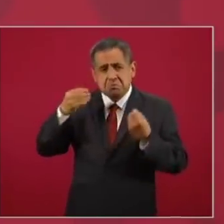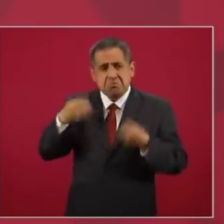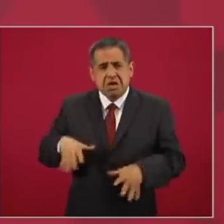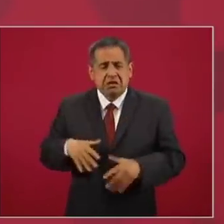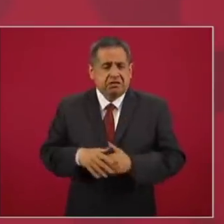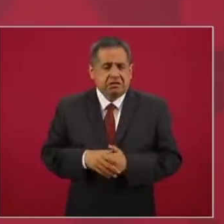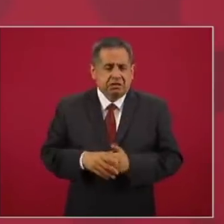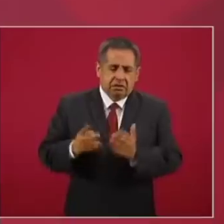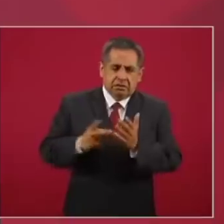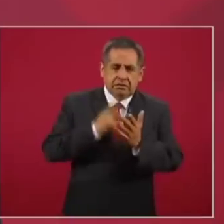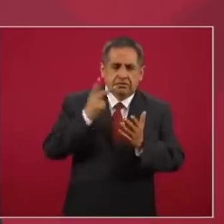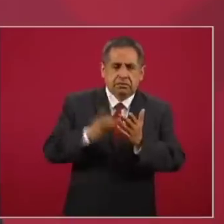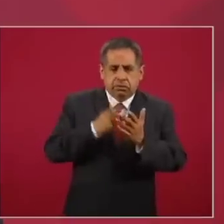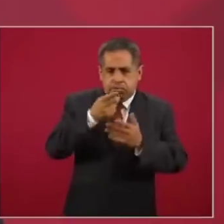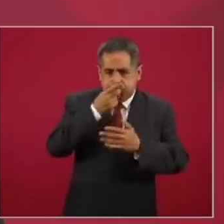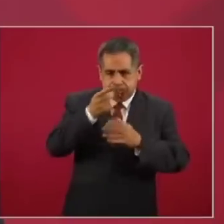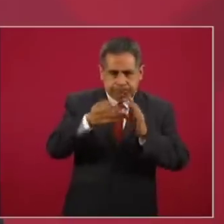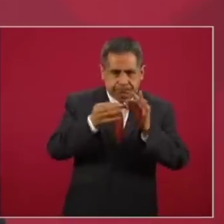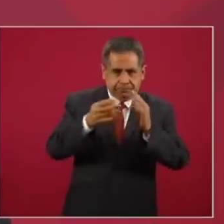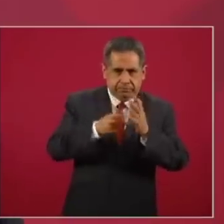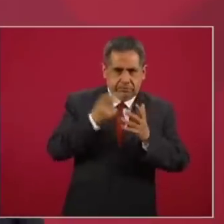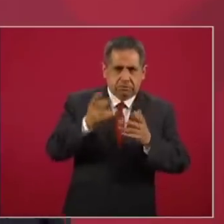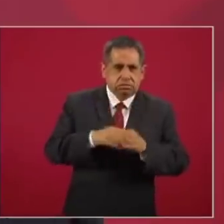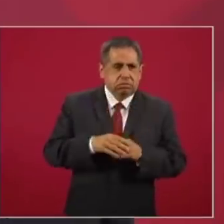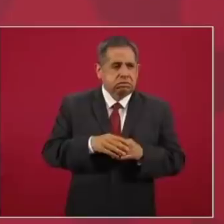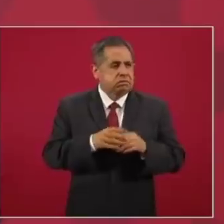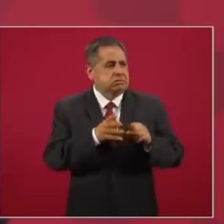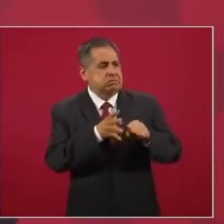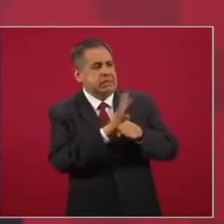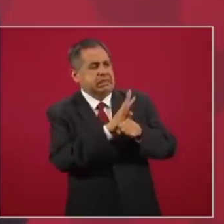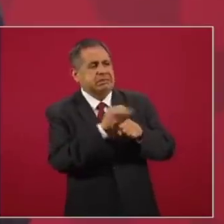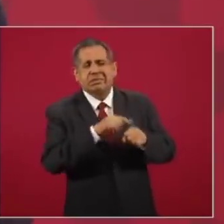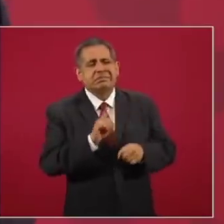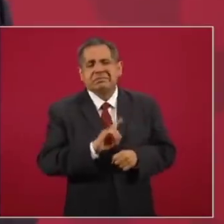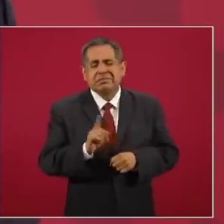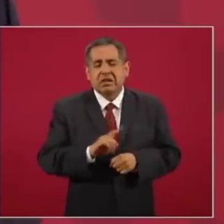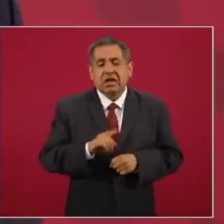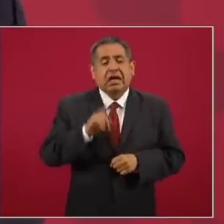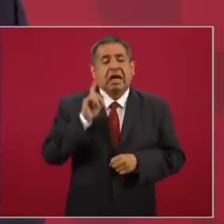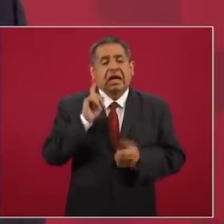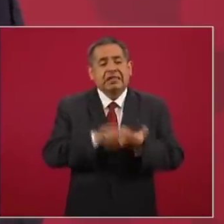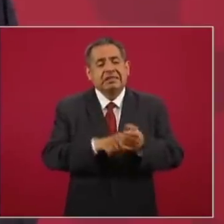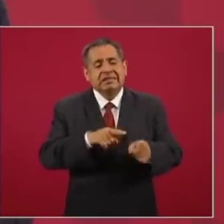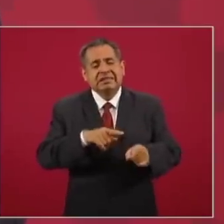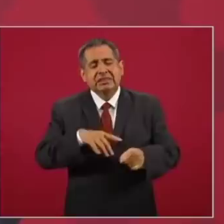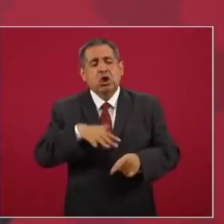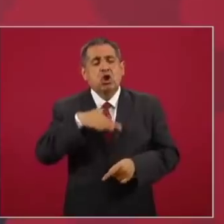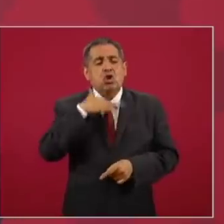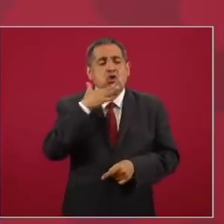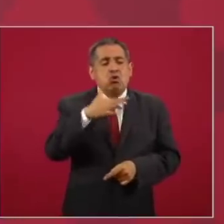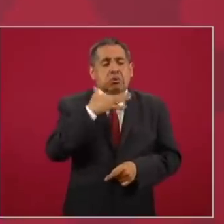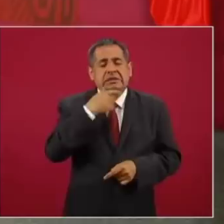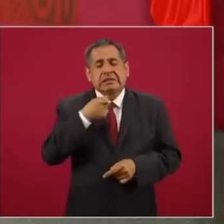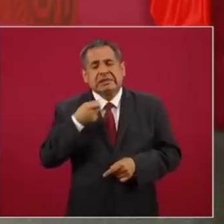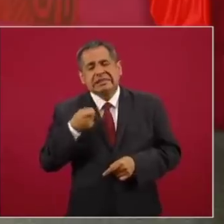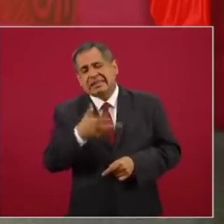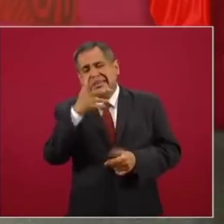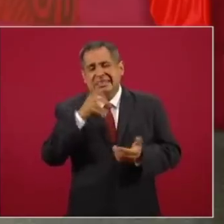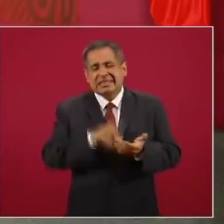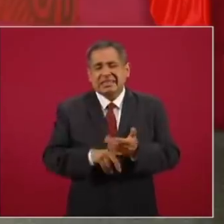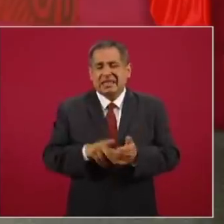Te he dicho muchas veces, no es una pandemia, es la peste